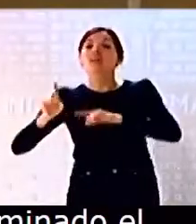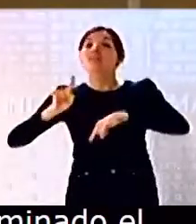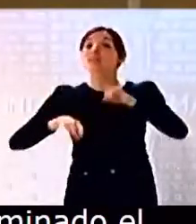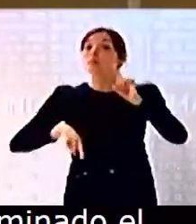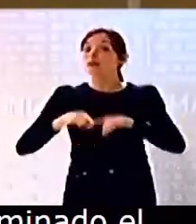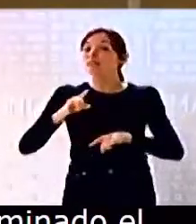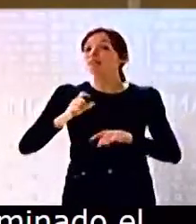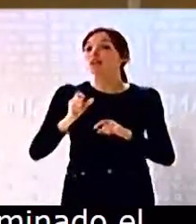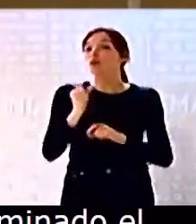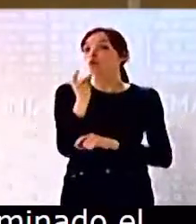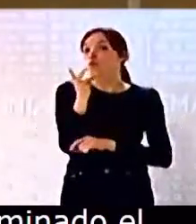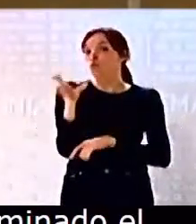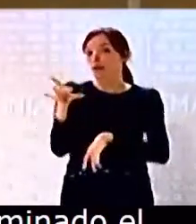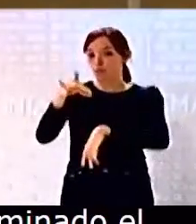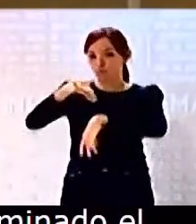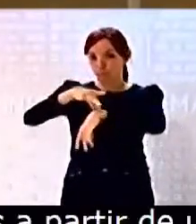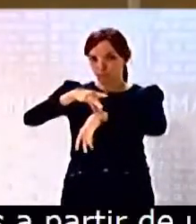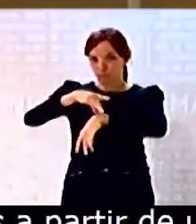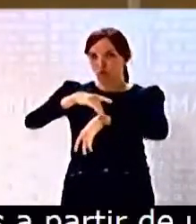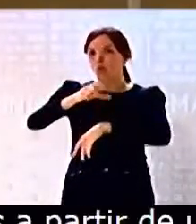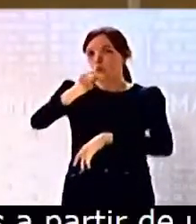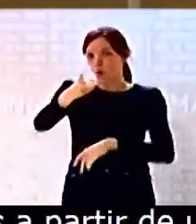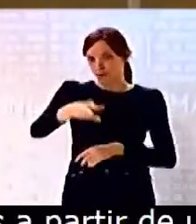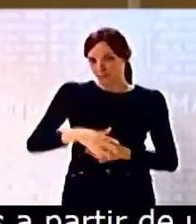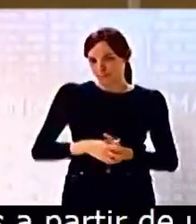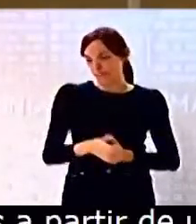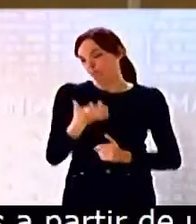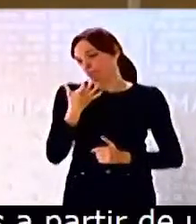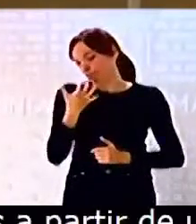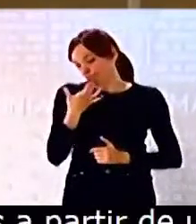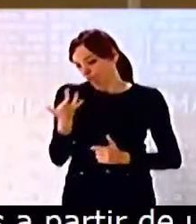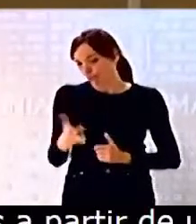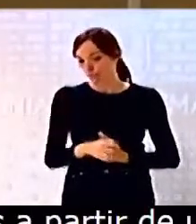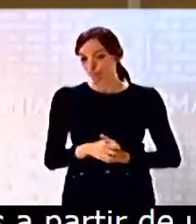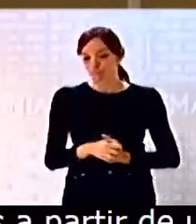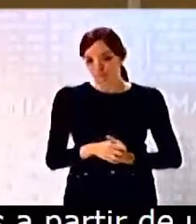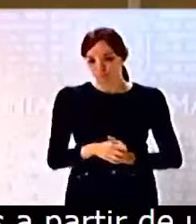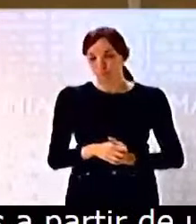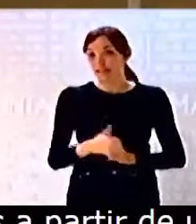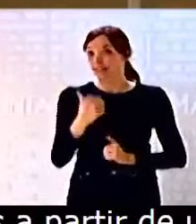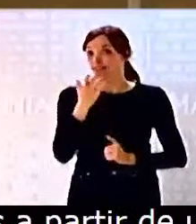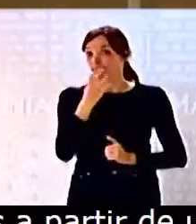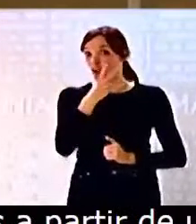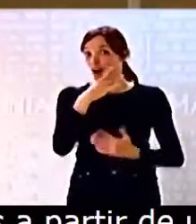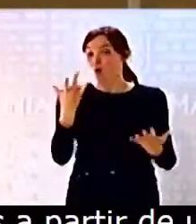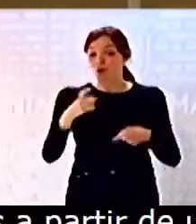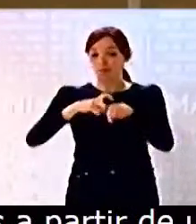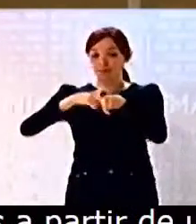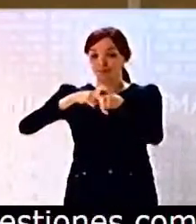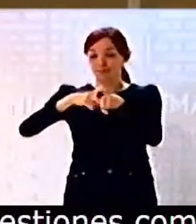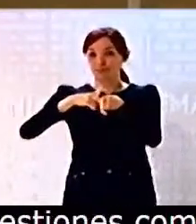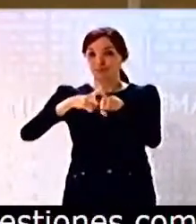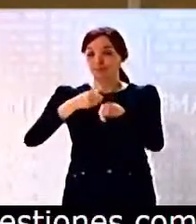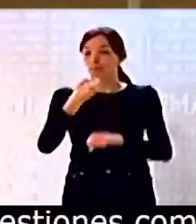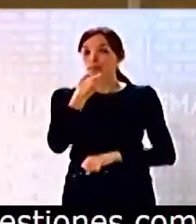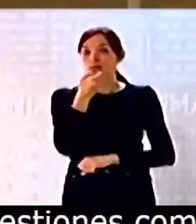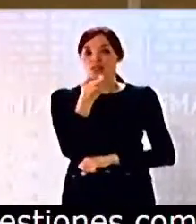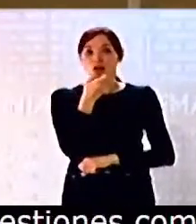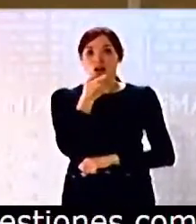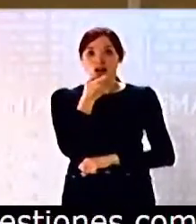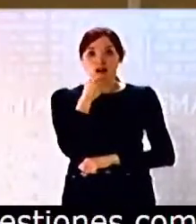incidencia. Pues, por ejemplo, cuestiones como si ahora la variante